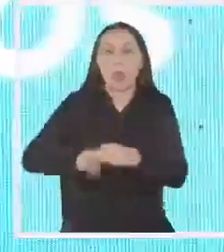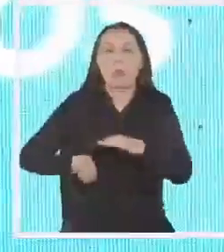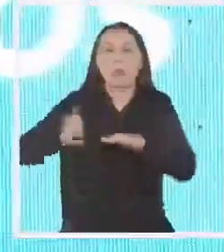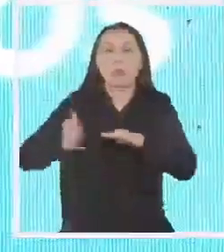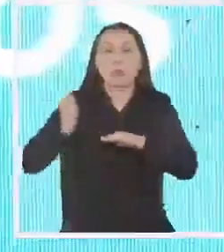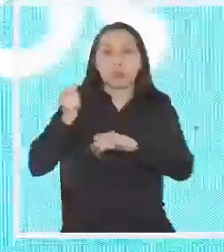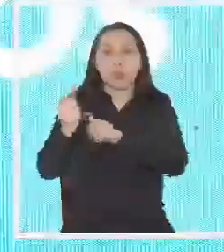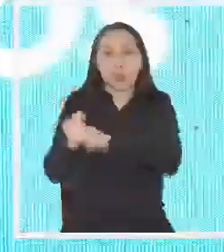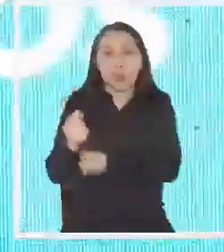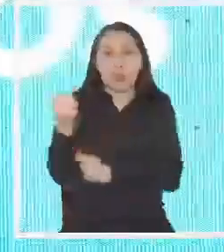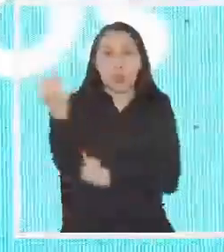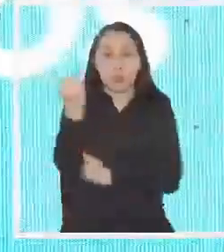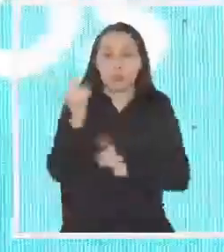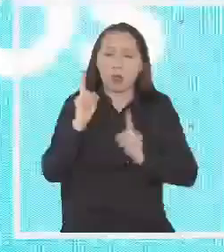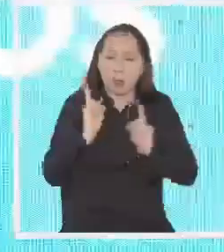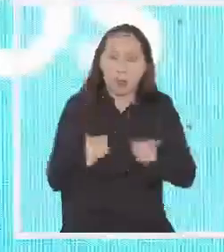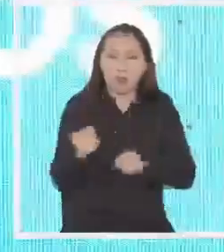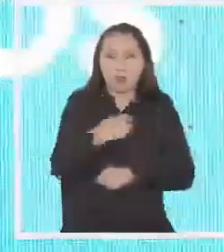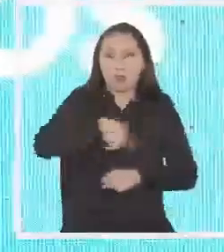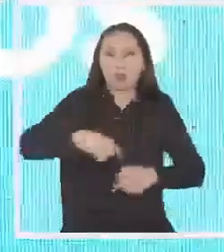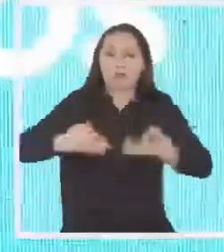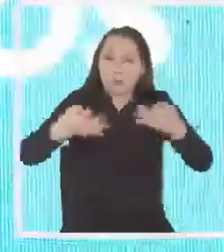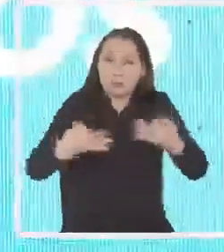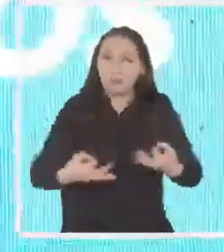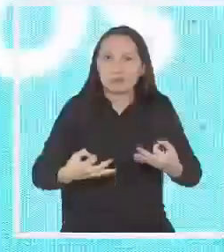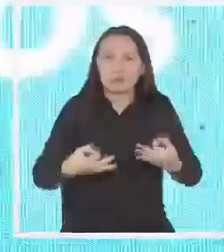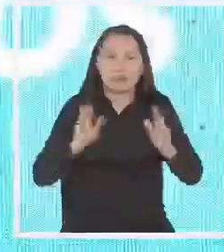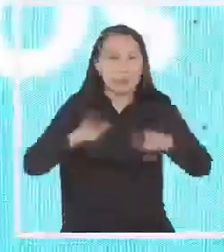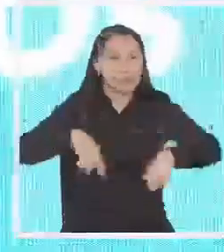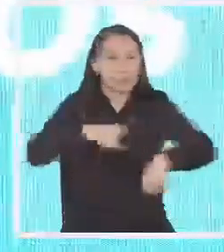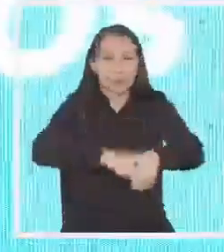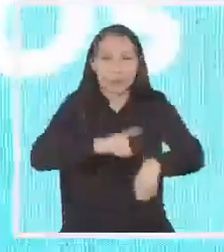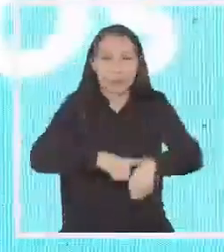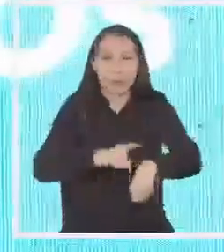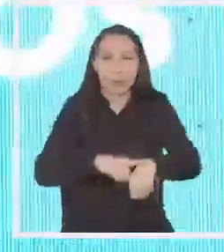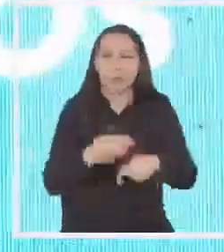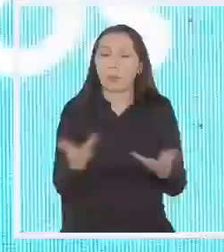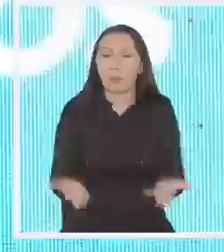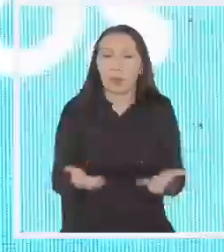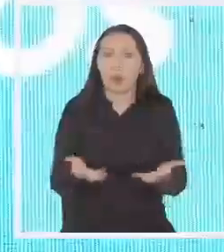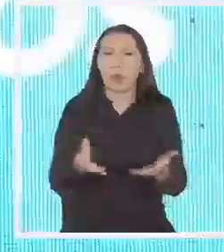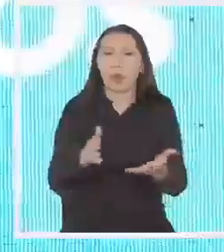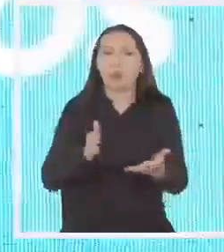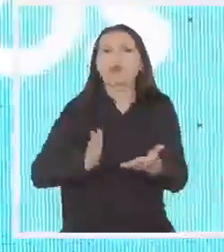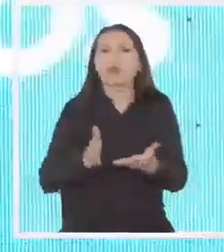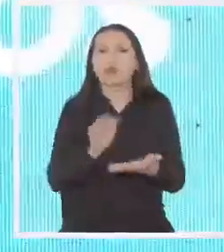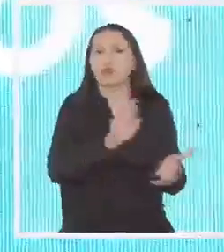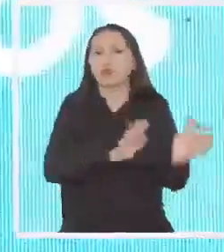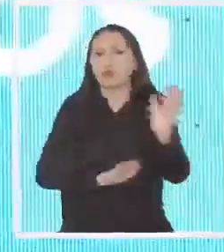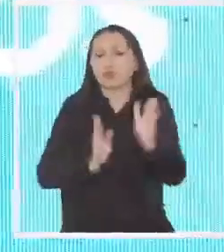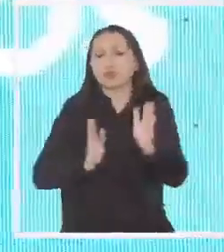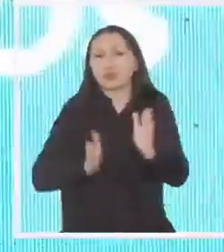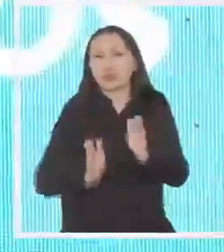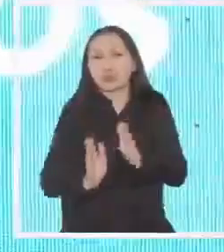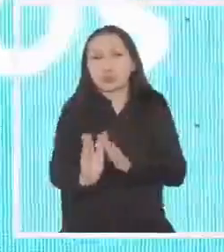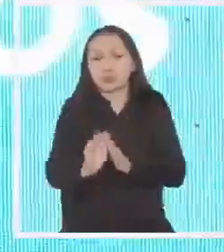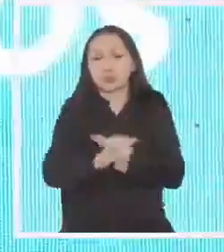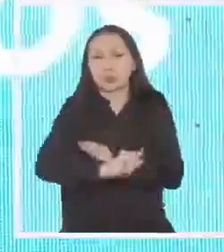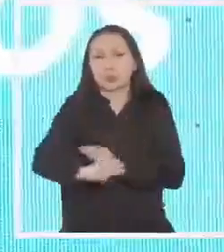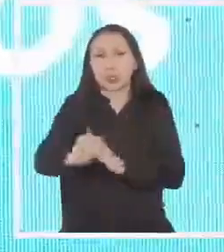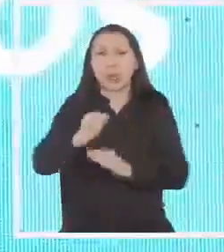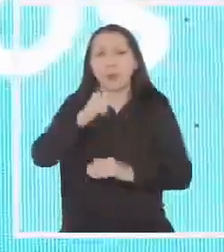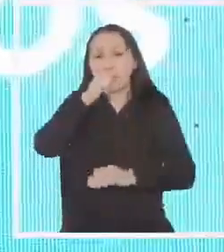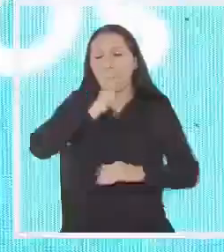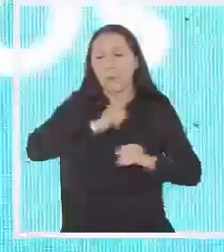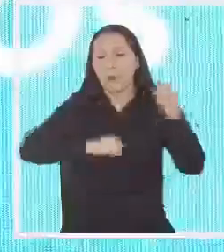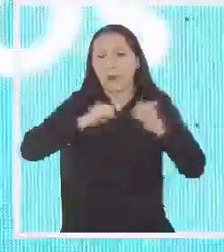independiente. Tenemos que garantizar a la vez la sostenibilidad del sector privado